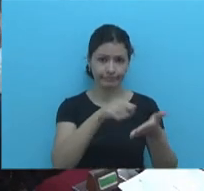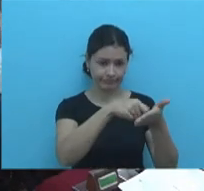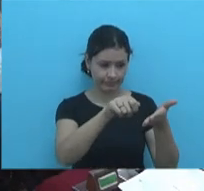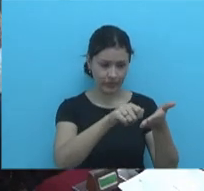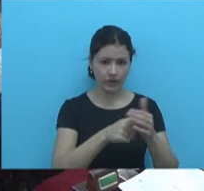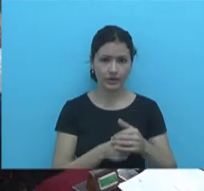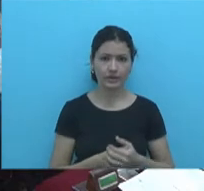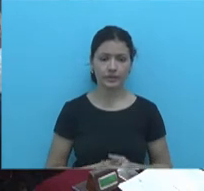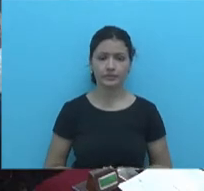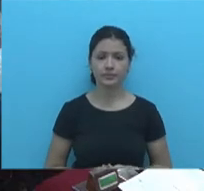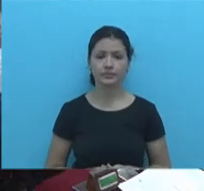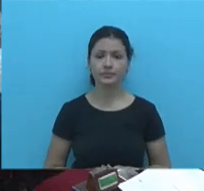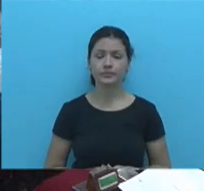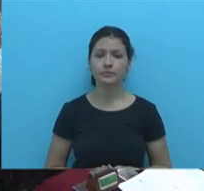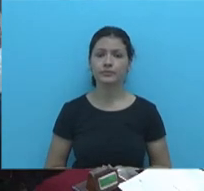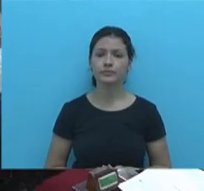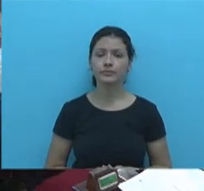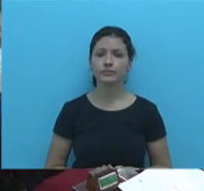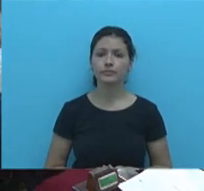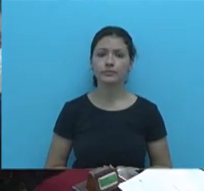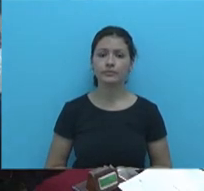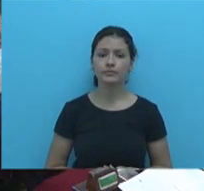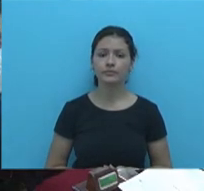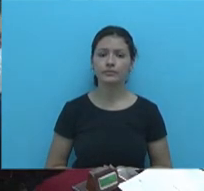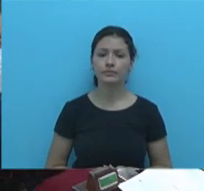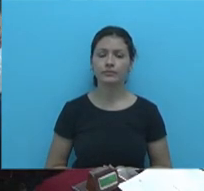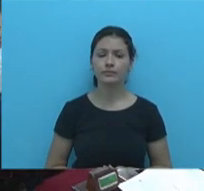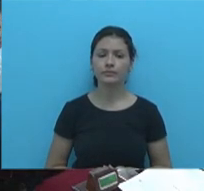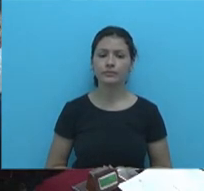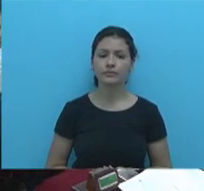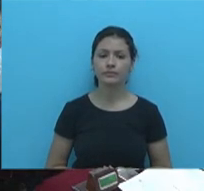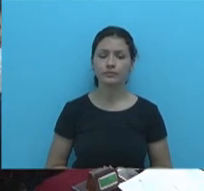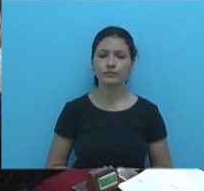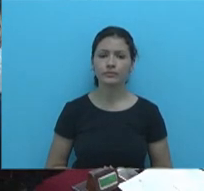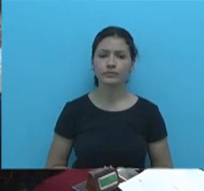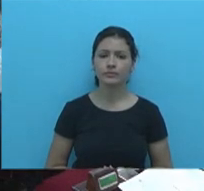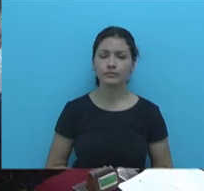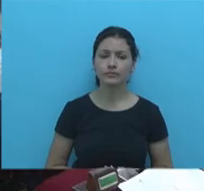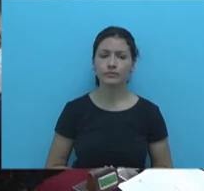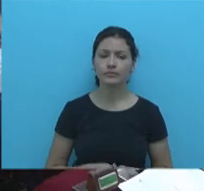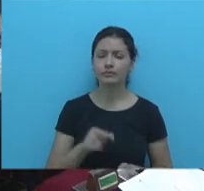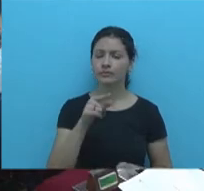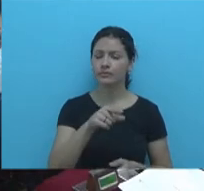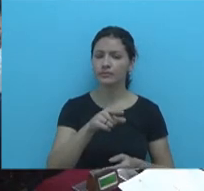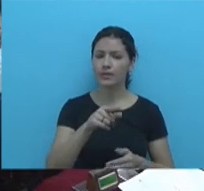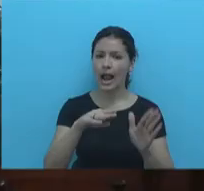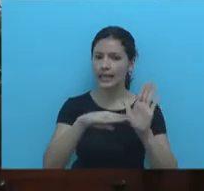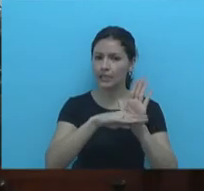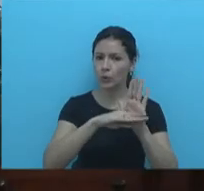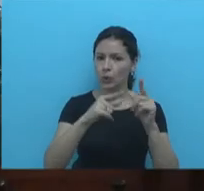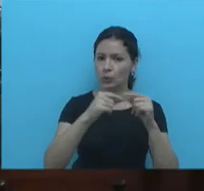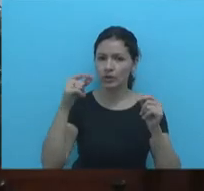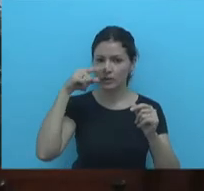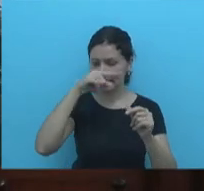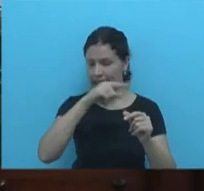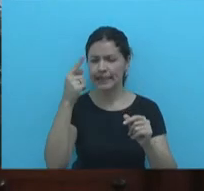el órgano y el órgano de contralor que hablaban, el programa de sustitución, el artículo séptimo que hablaban, quién va a ser